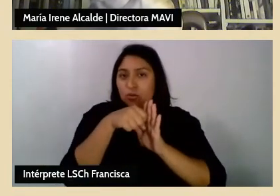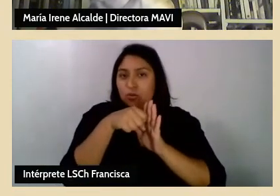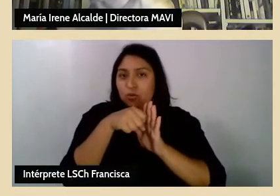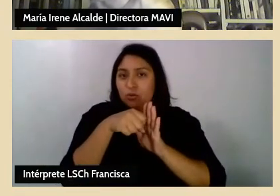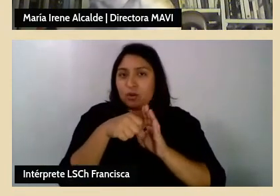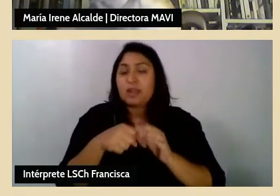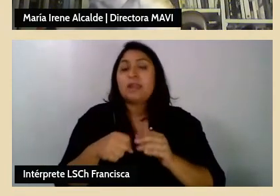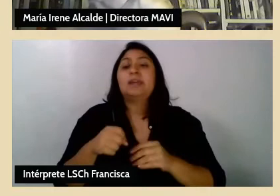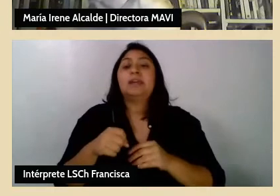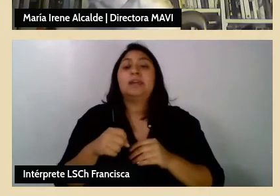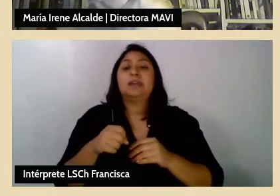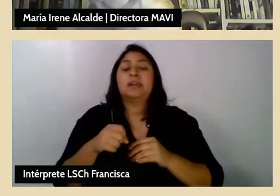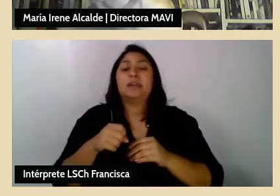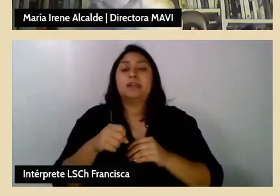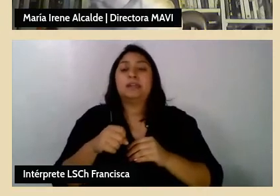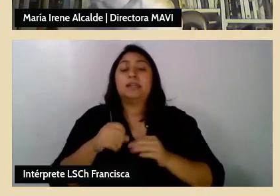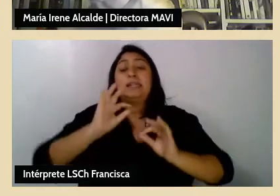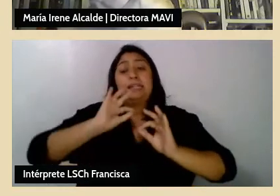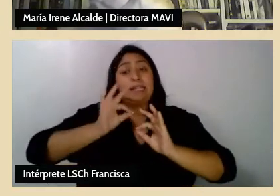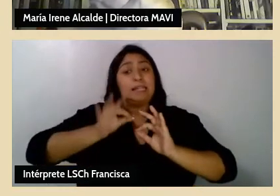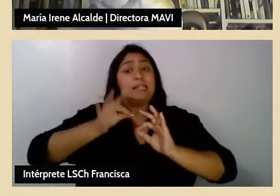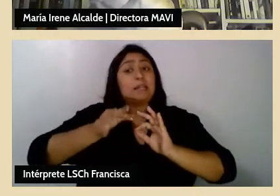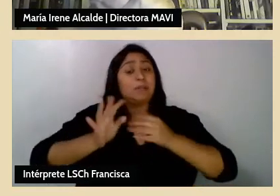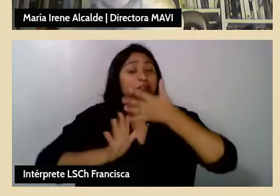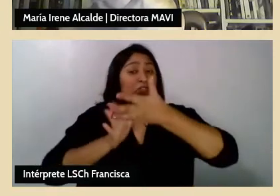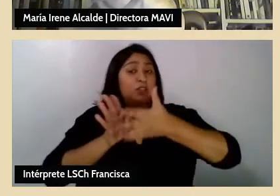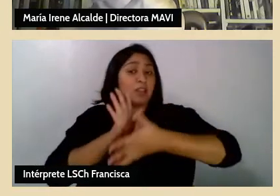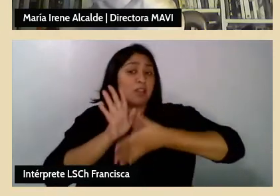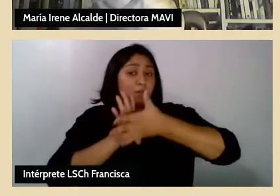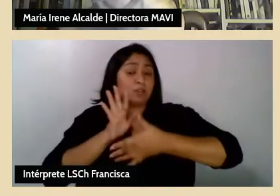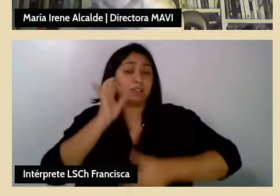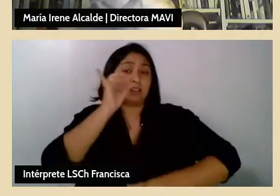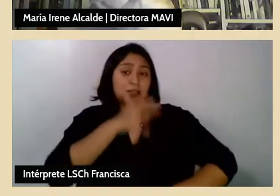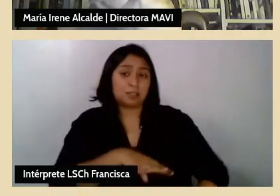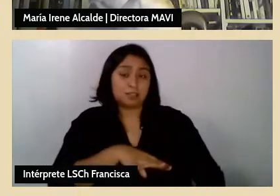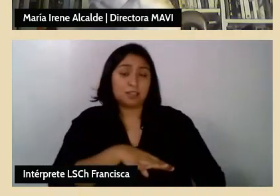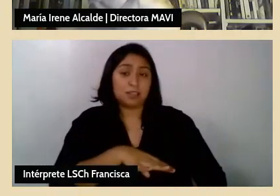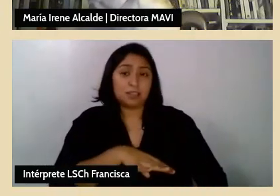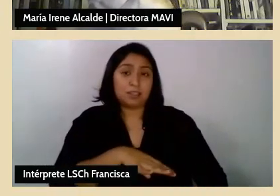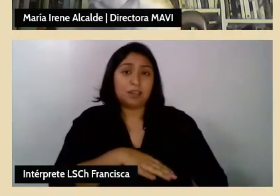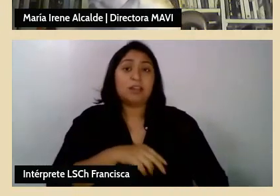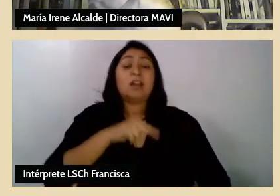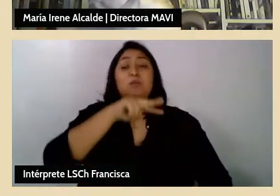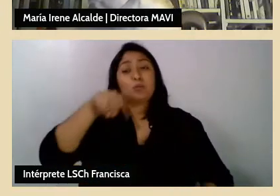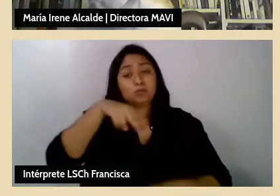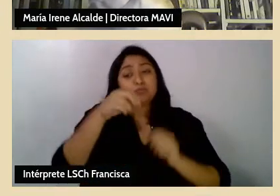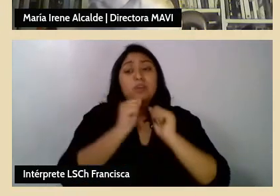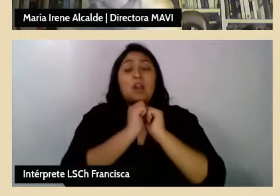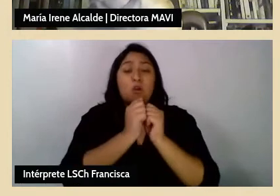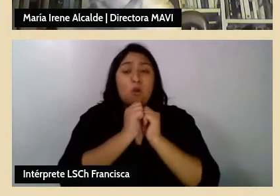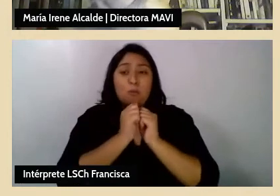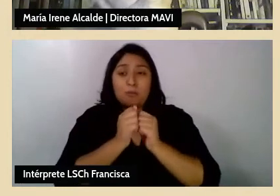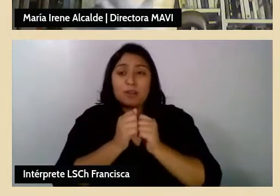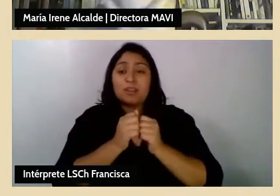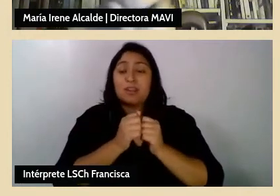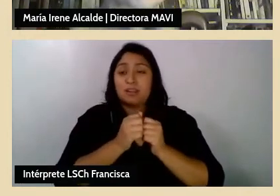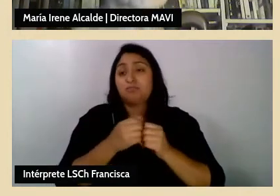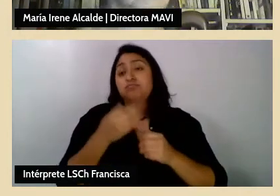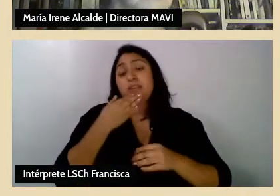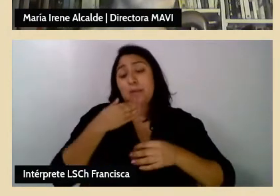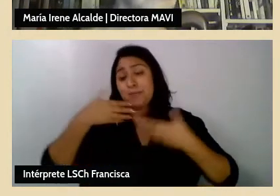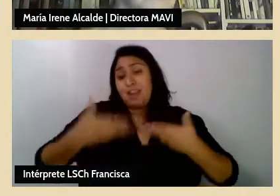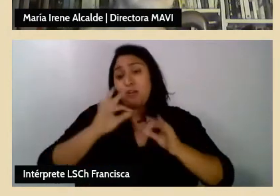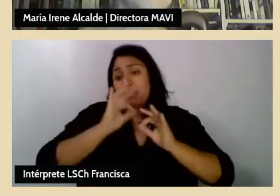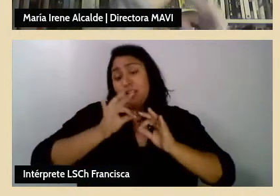con la interpretación en lengua de señas chilena por nuestra compañera aquí presente, Francisca